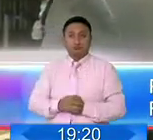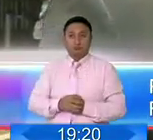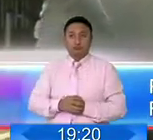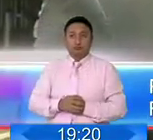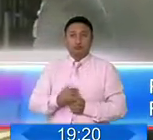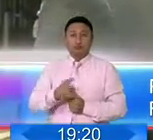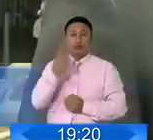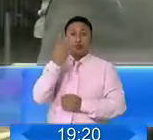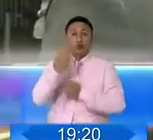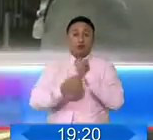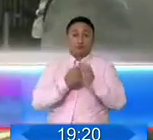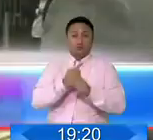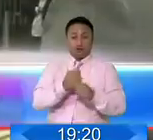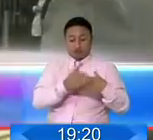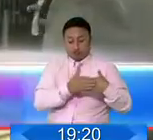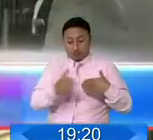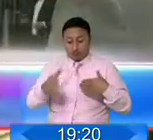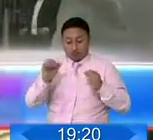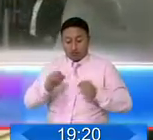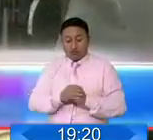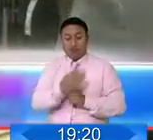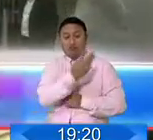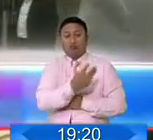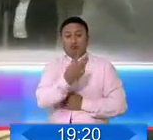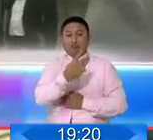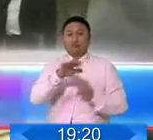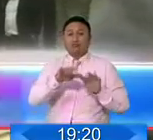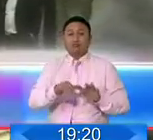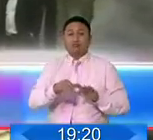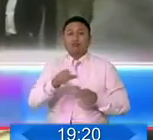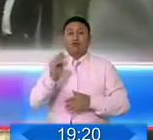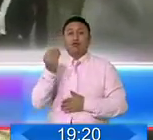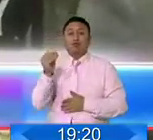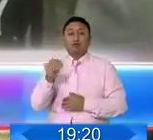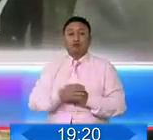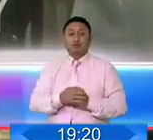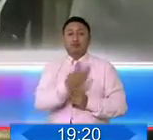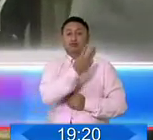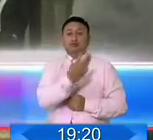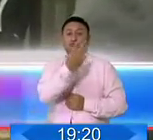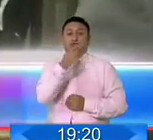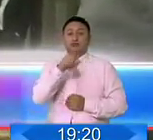los 4 años. Pueden dirigirse a la página web de la Secretaría de Juventudes, a